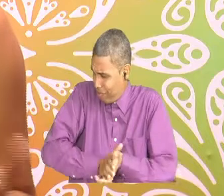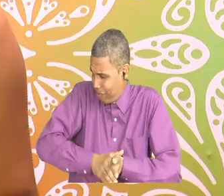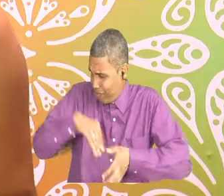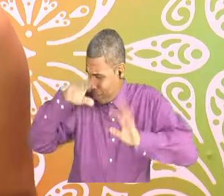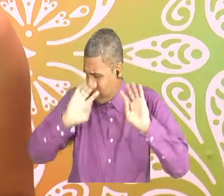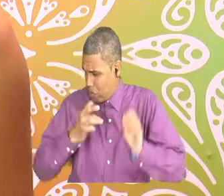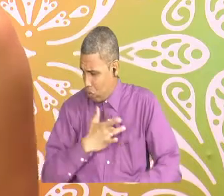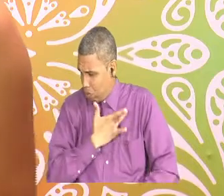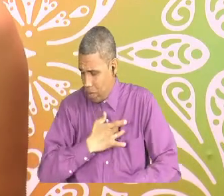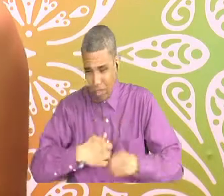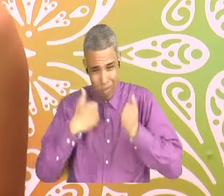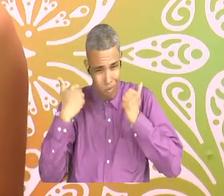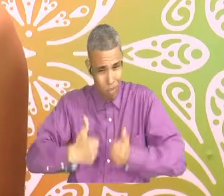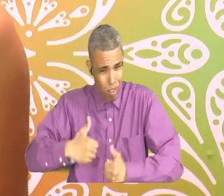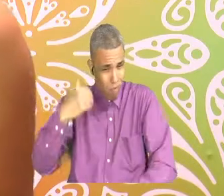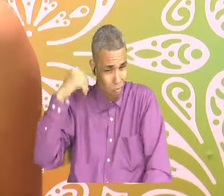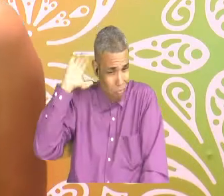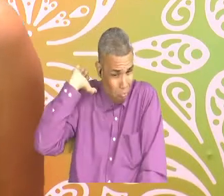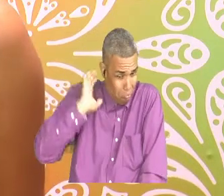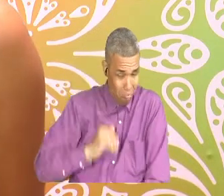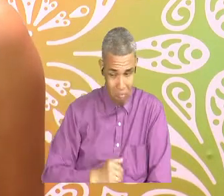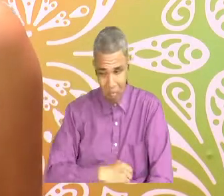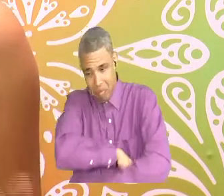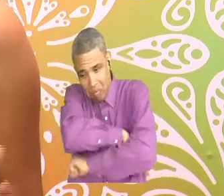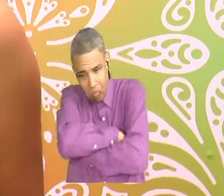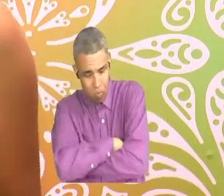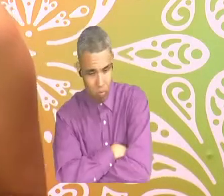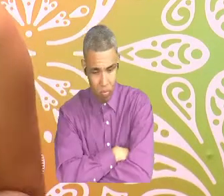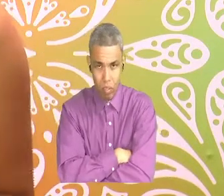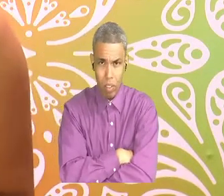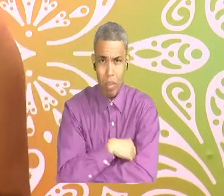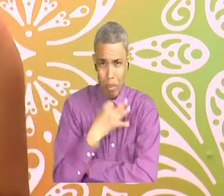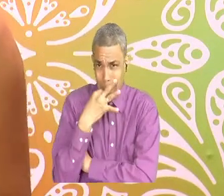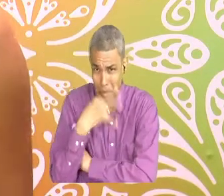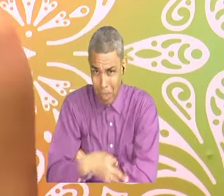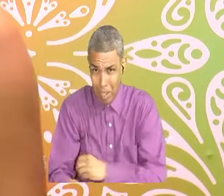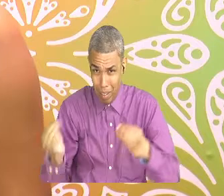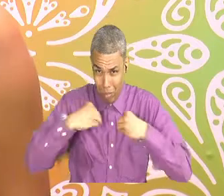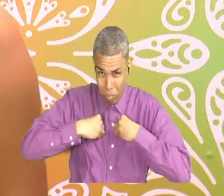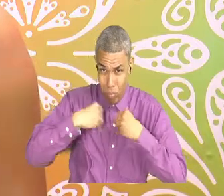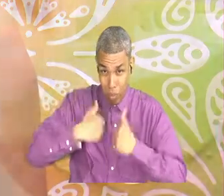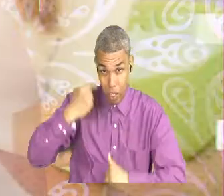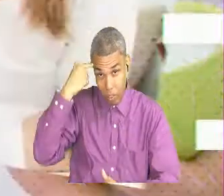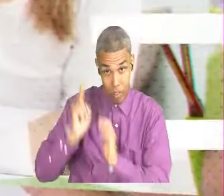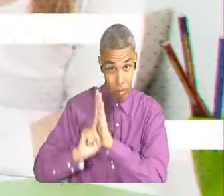pero hay que revisar si ese estar muy bien realmente está contribuyendo a nuestro bienestar profesional y personal.